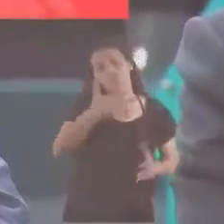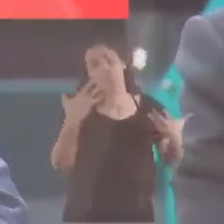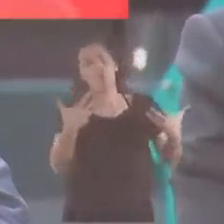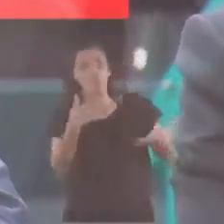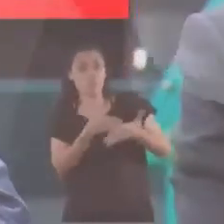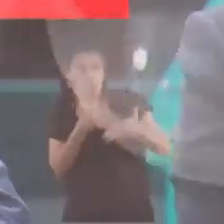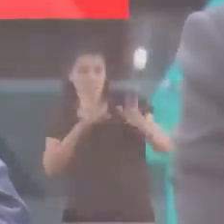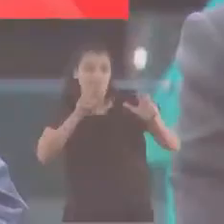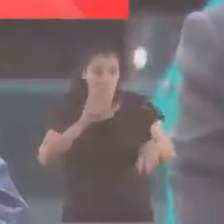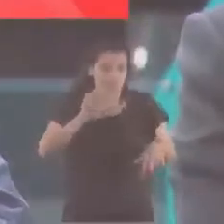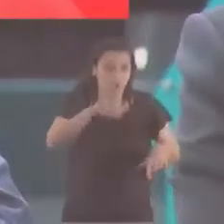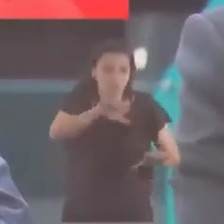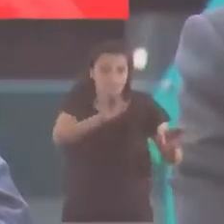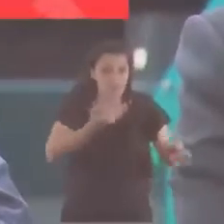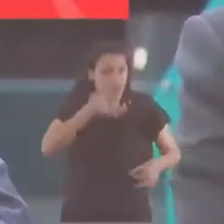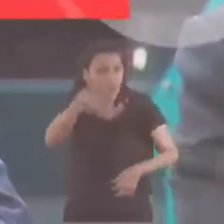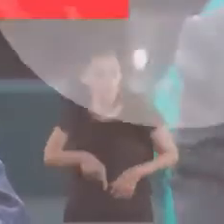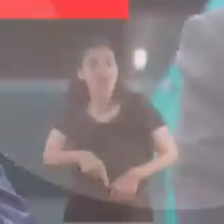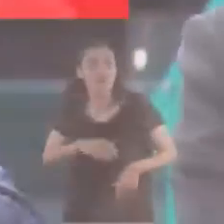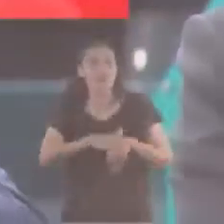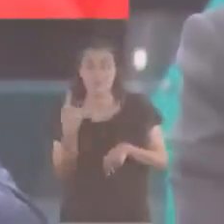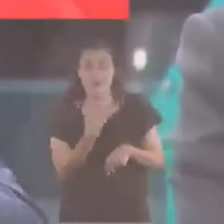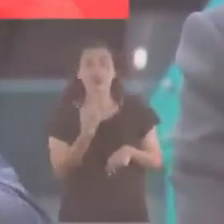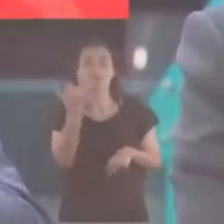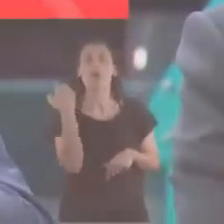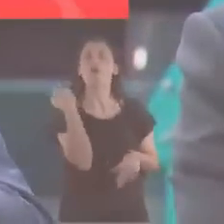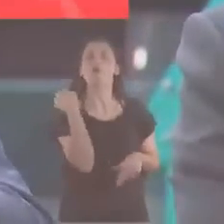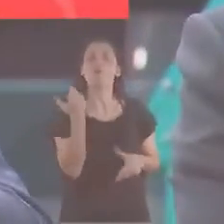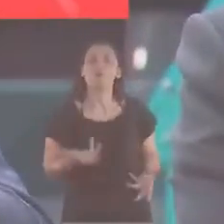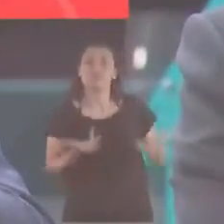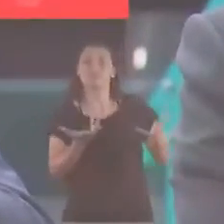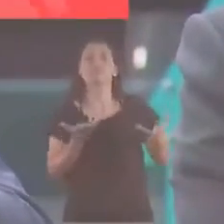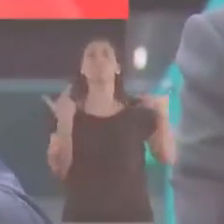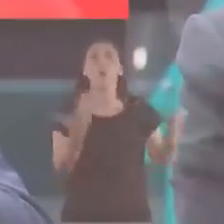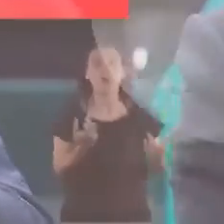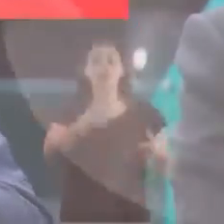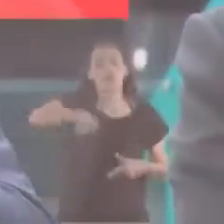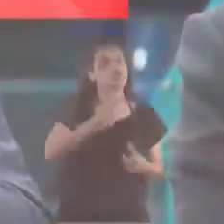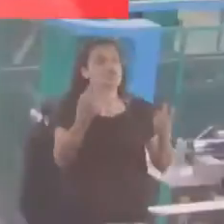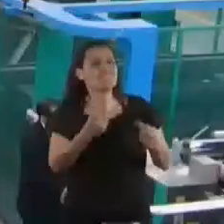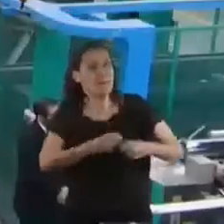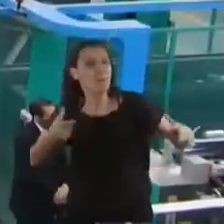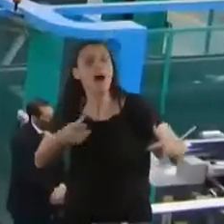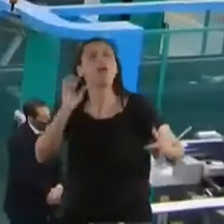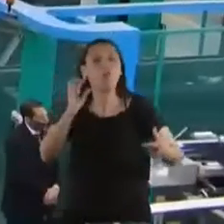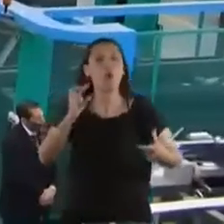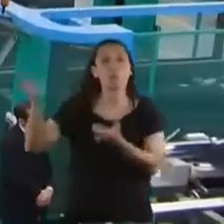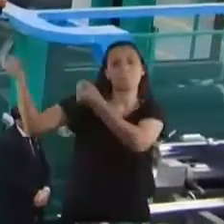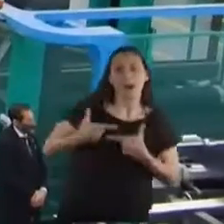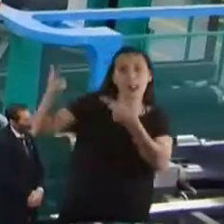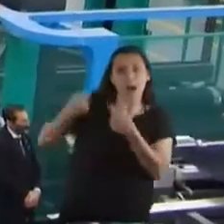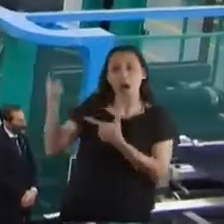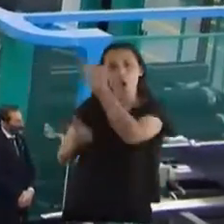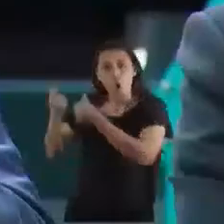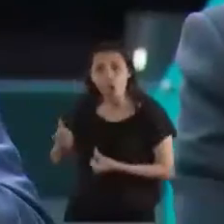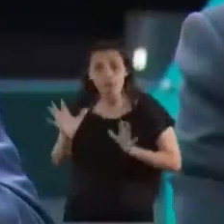con los dólares. ¿Saben por qué? Porque crecemos mucho y necesitamos dólares para poder importar insumos. Y es tanto lo que crecemos,